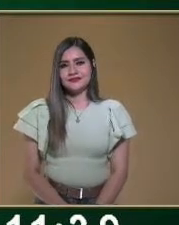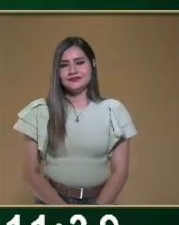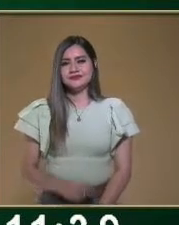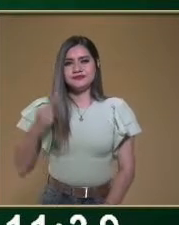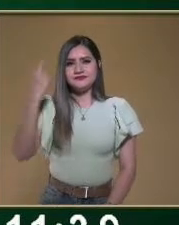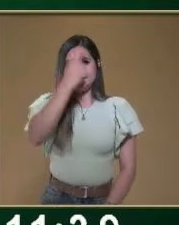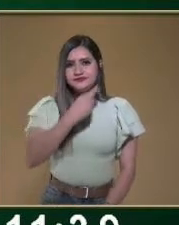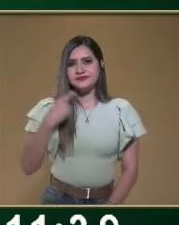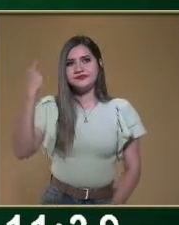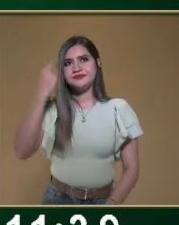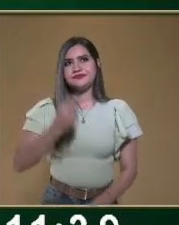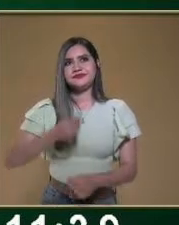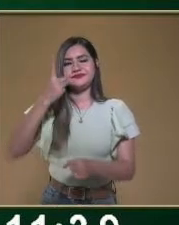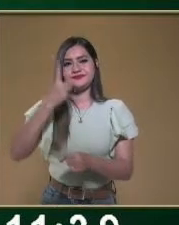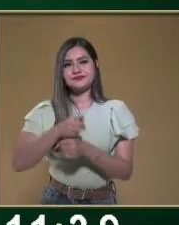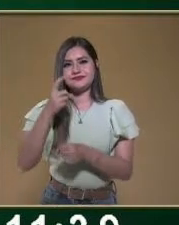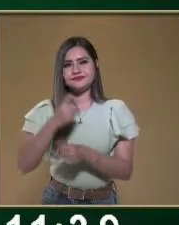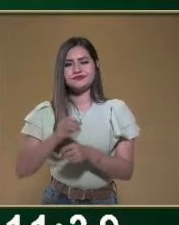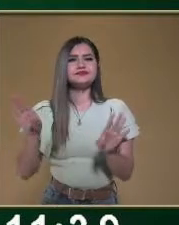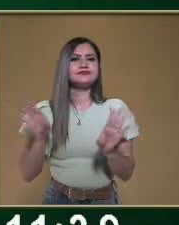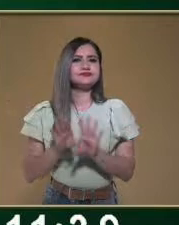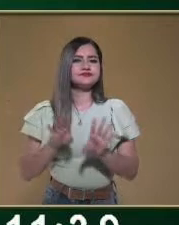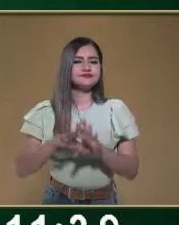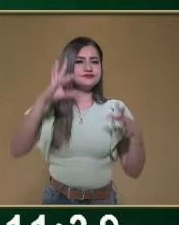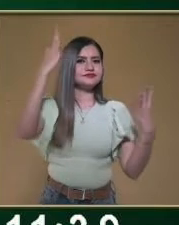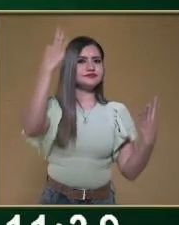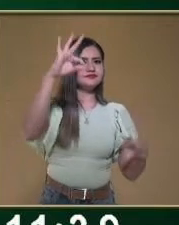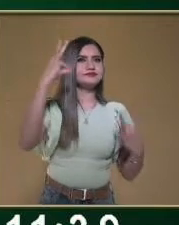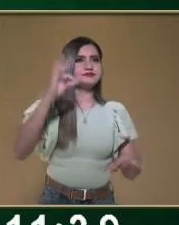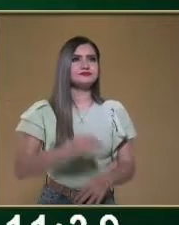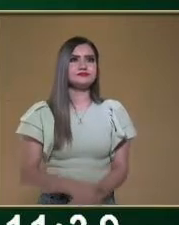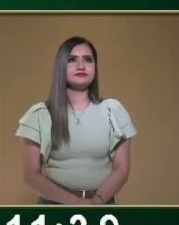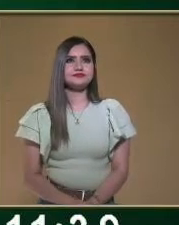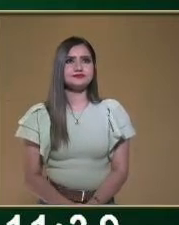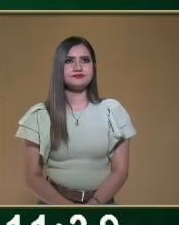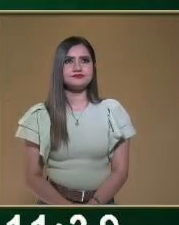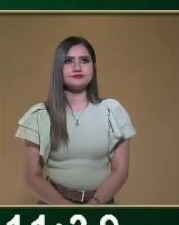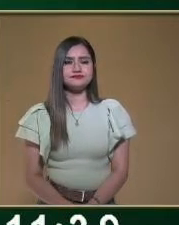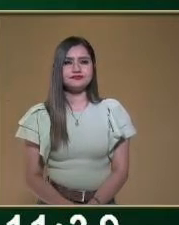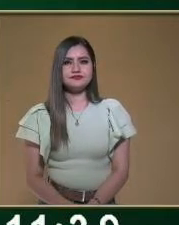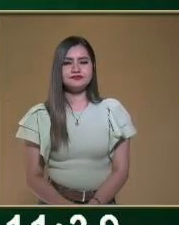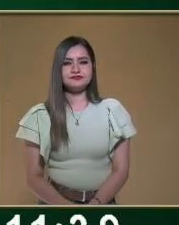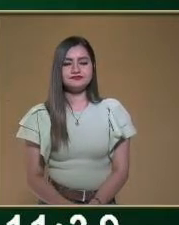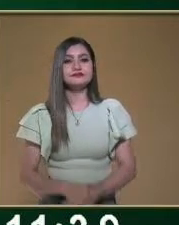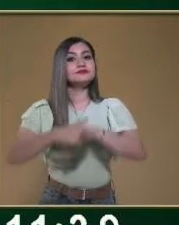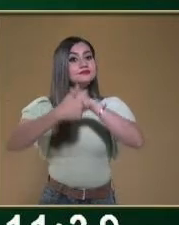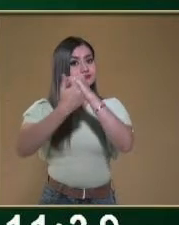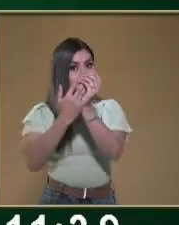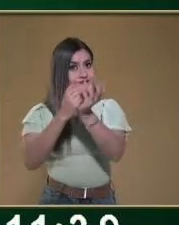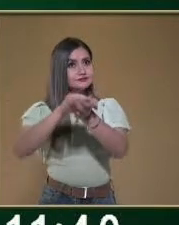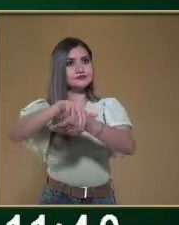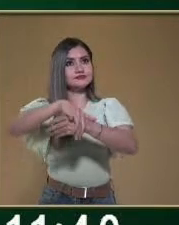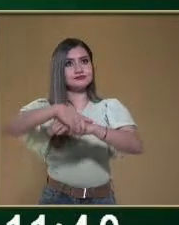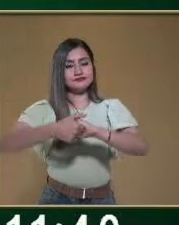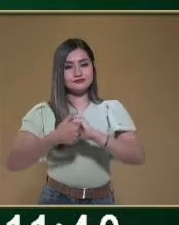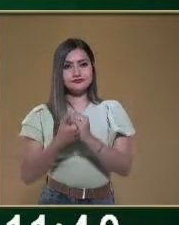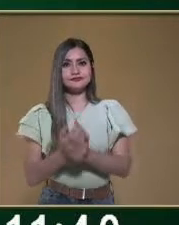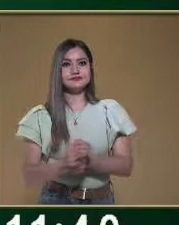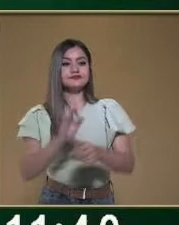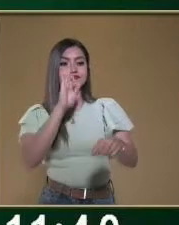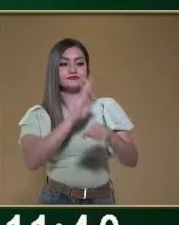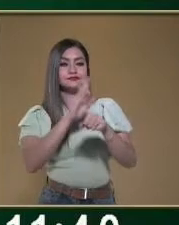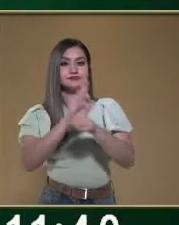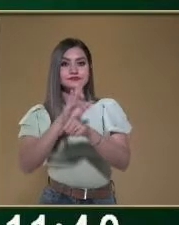Revisemos la primera versión. Y está un cartel y dice así: lávate las manos para